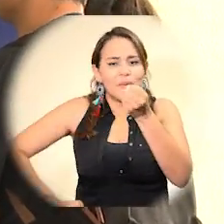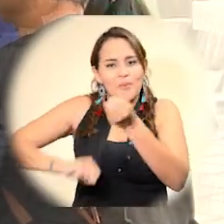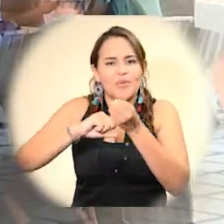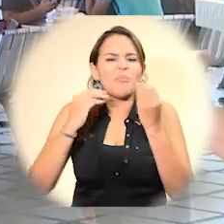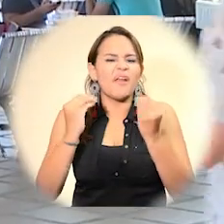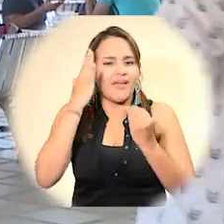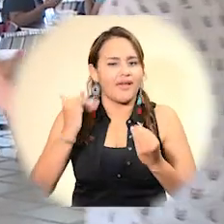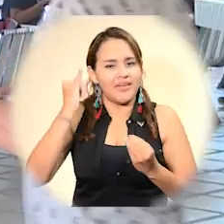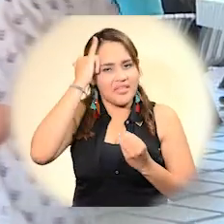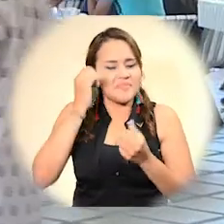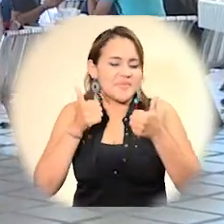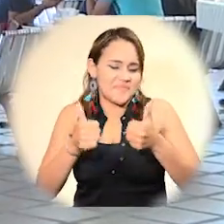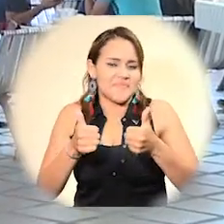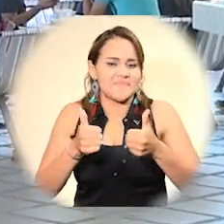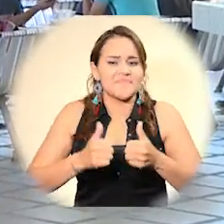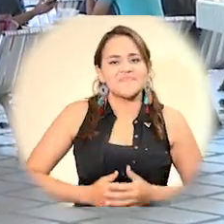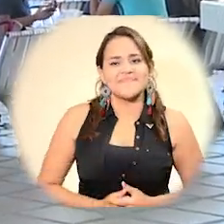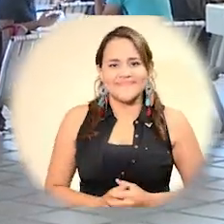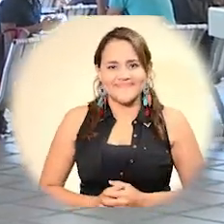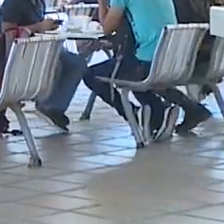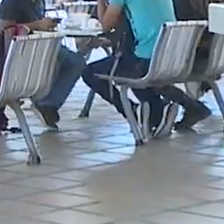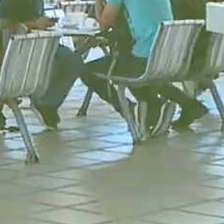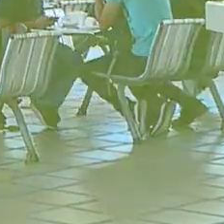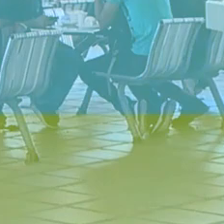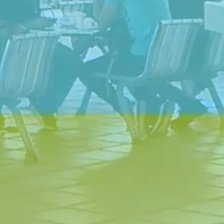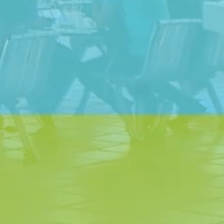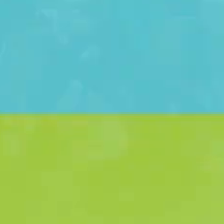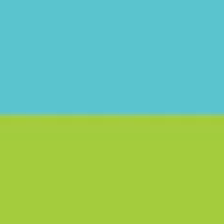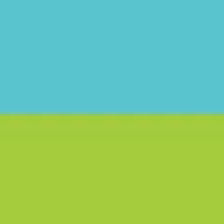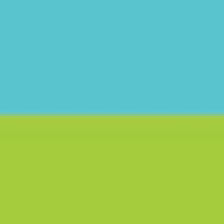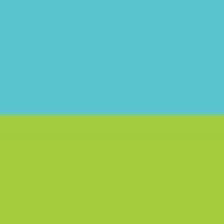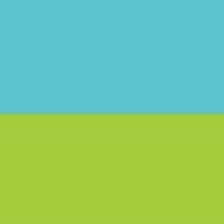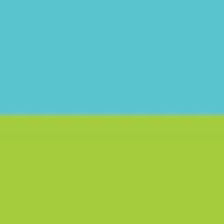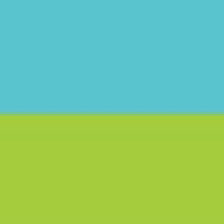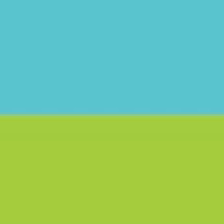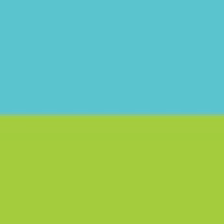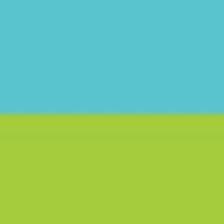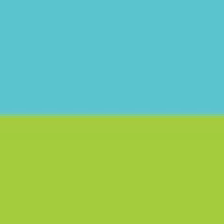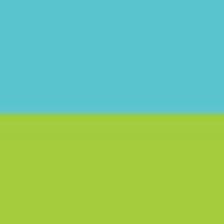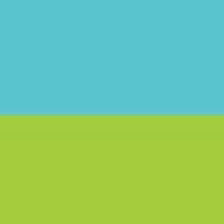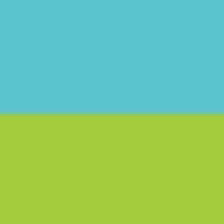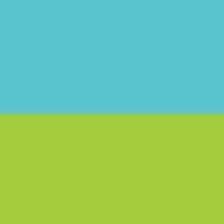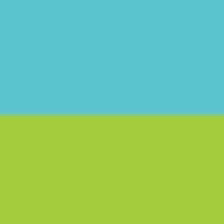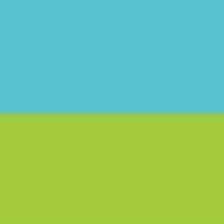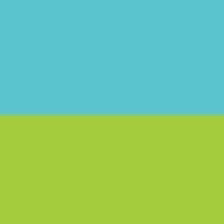la ayuda necesaria para que asuman su trasegar académico en óptimas condiciones.